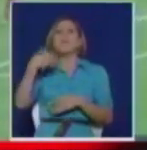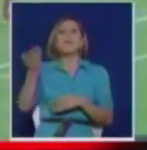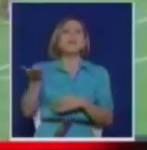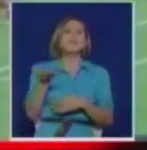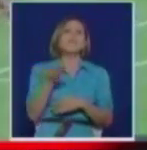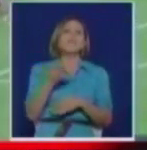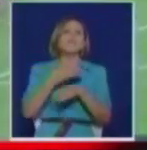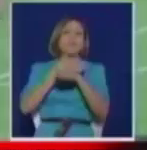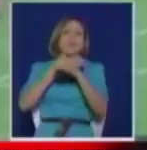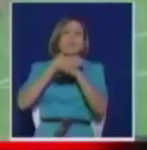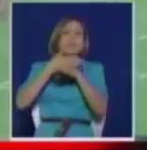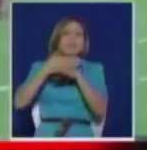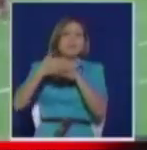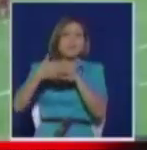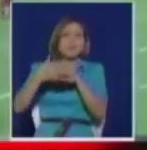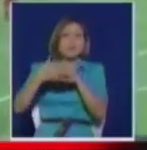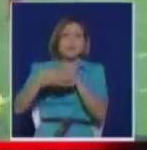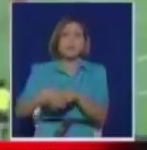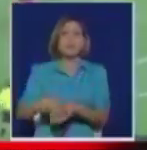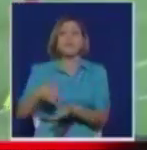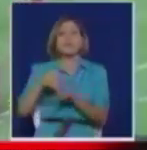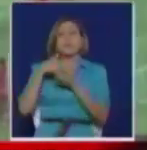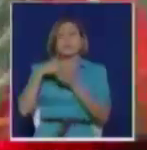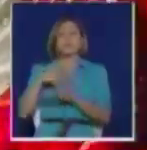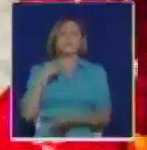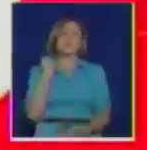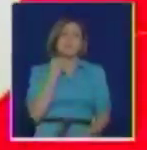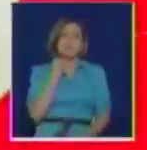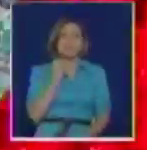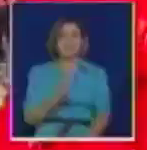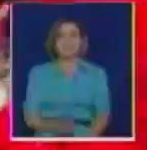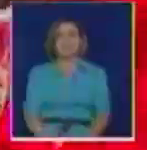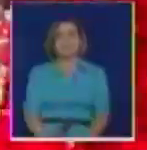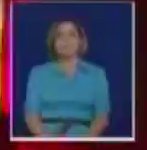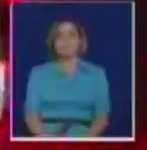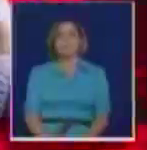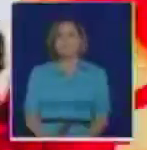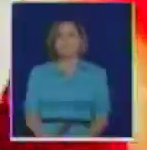del torneo, va a tener demasiadas dificultades.